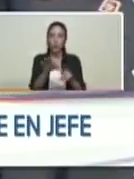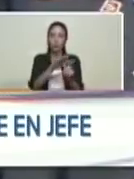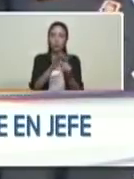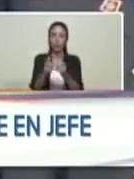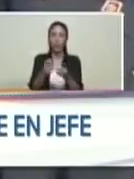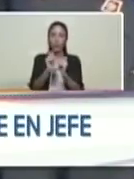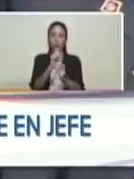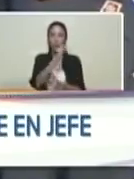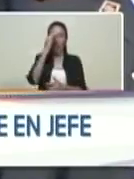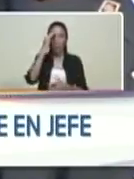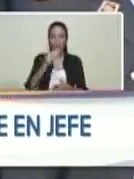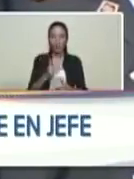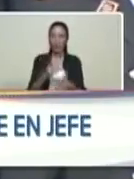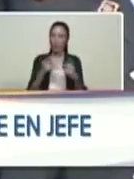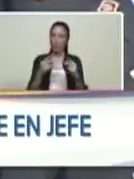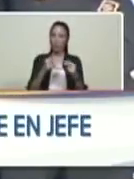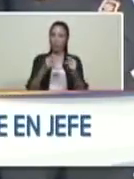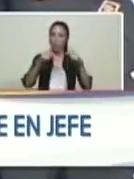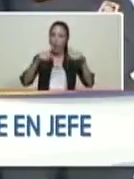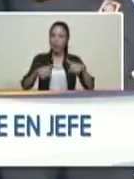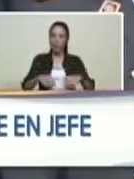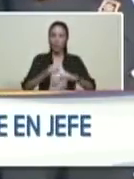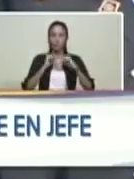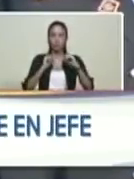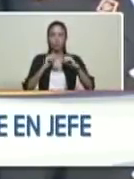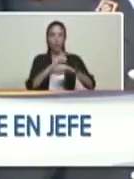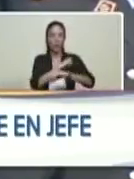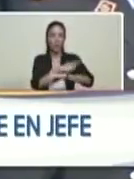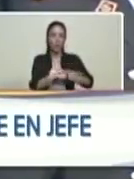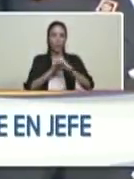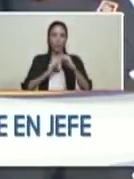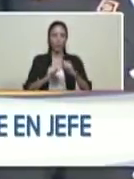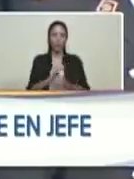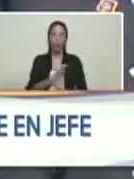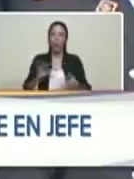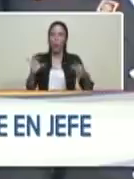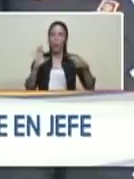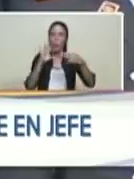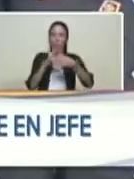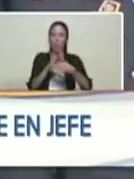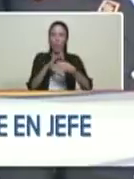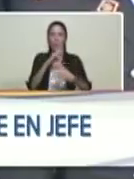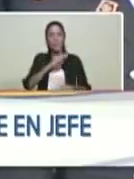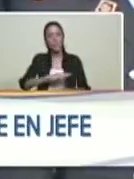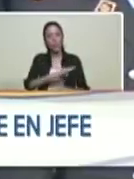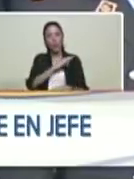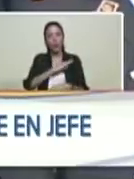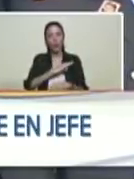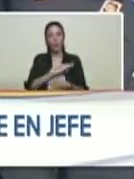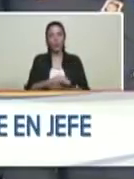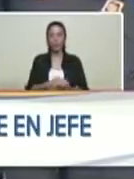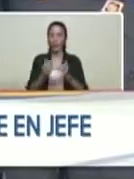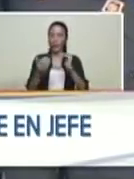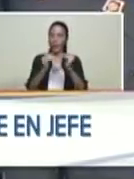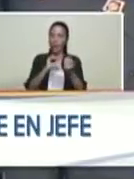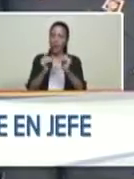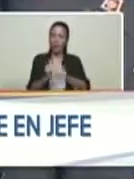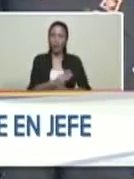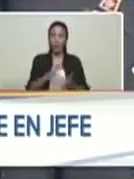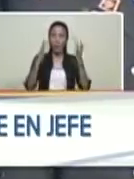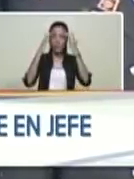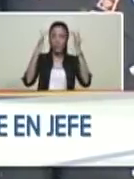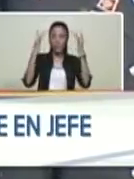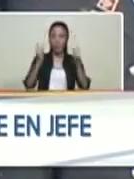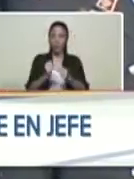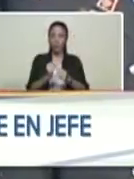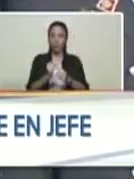abra las puertas a la conspiración ni a la fractura de la sagrada unión moral ética profesional